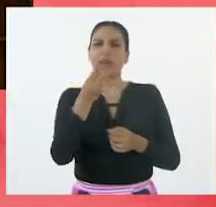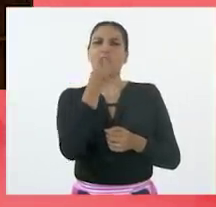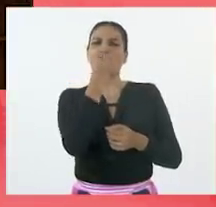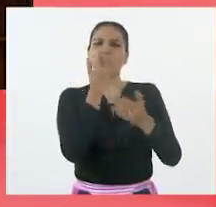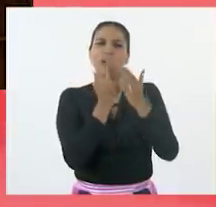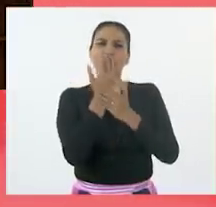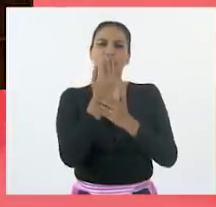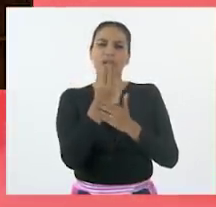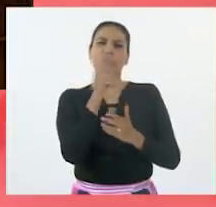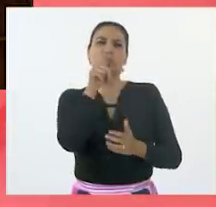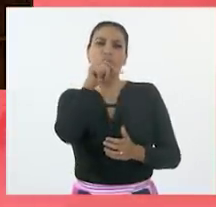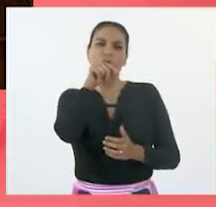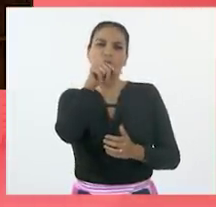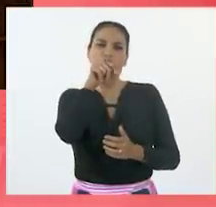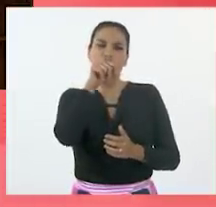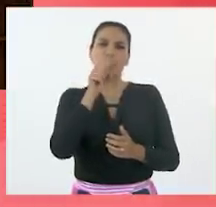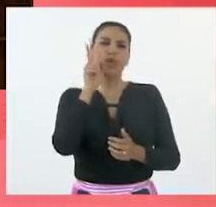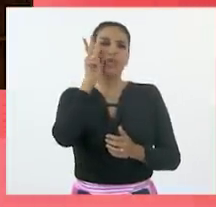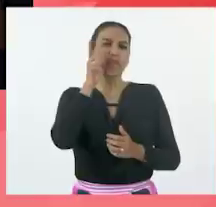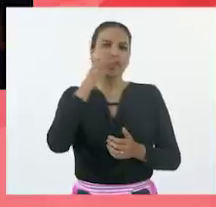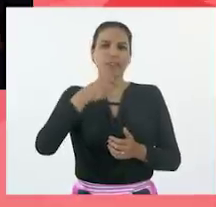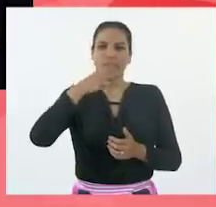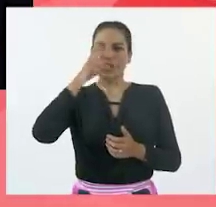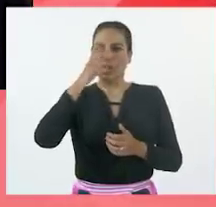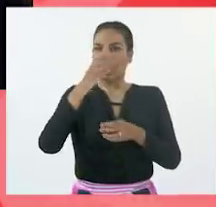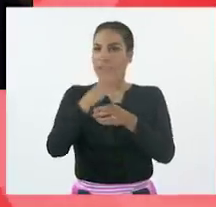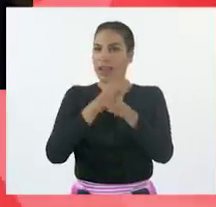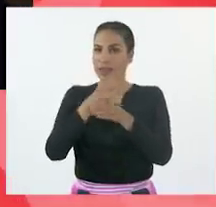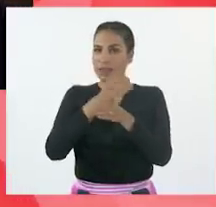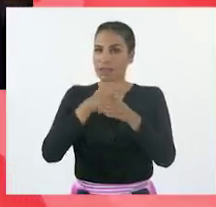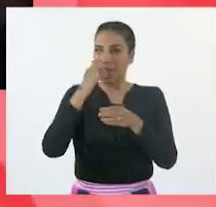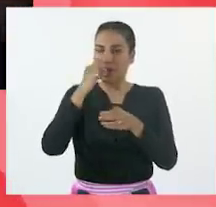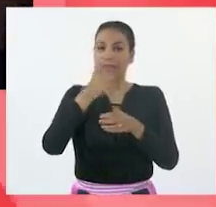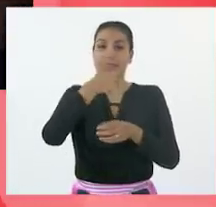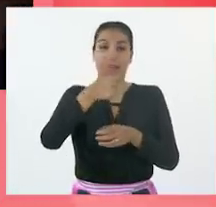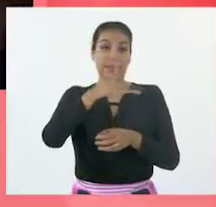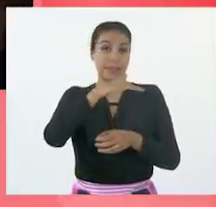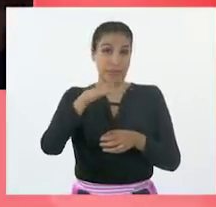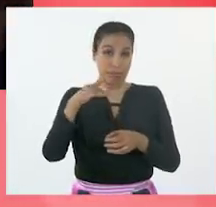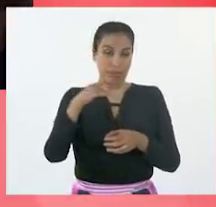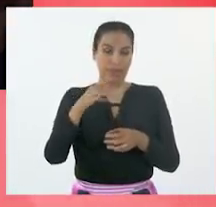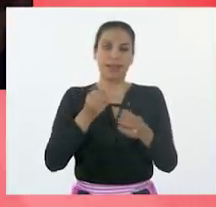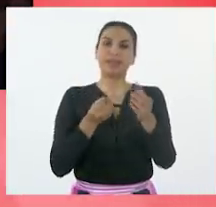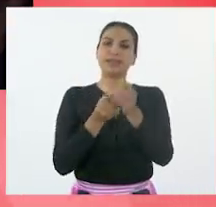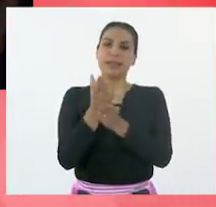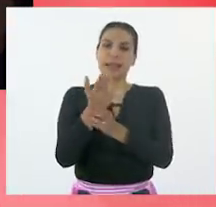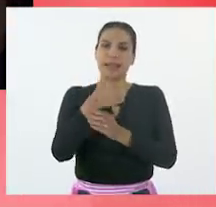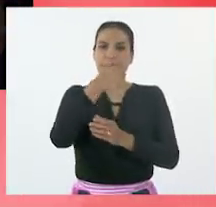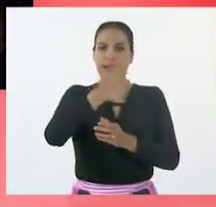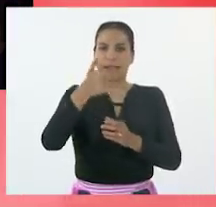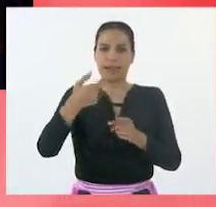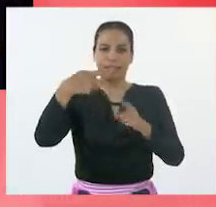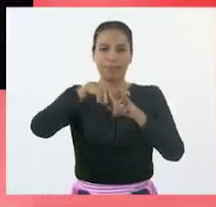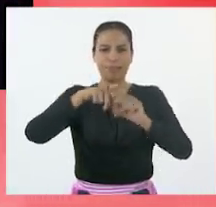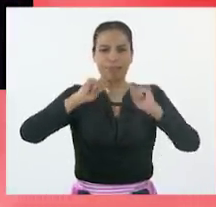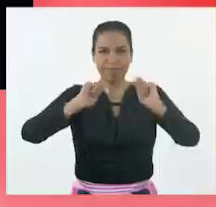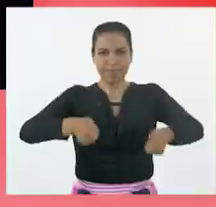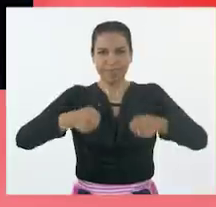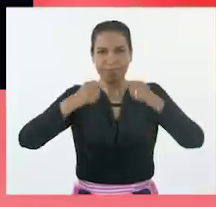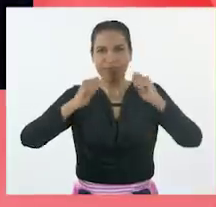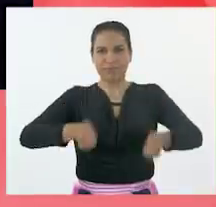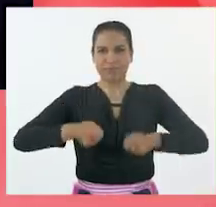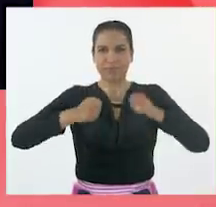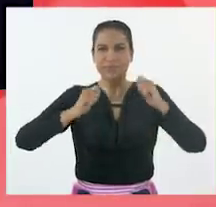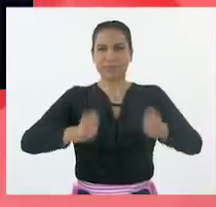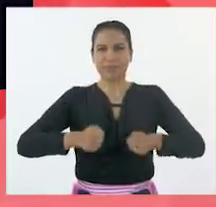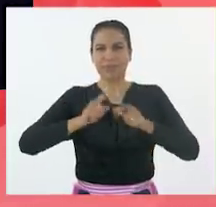desayunan pollo, vino tinto y café, y a las 6:30 salen cada quien en un carruaje rumbo al Cerro